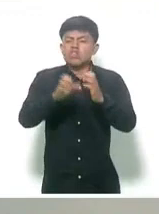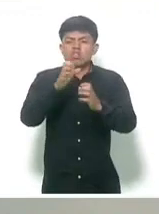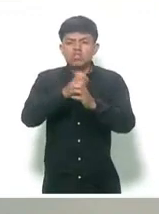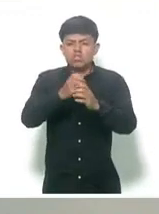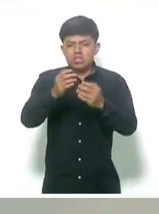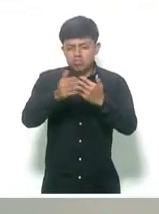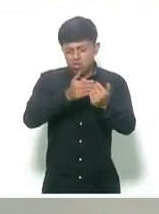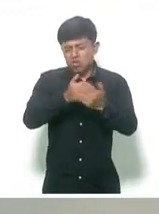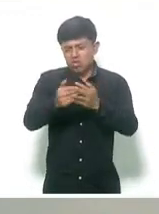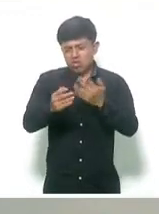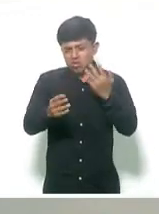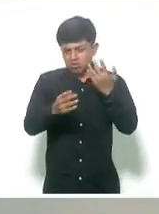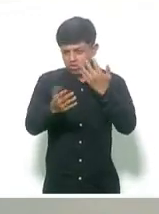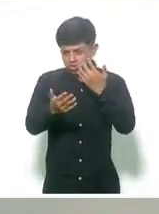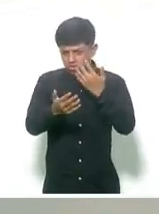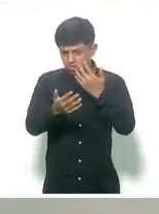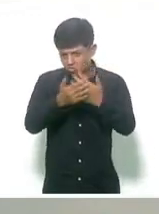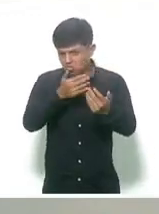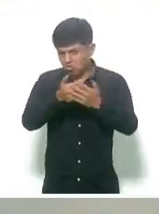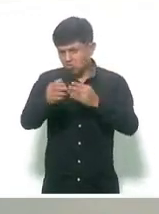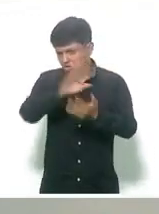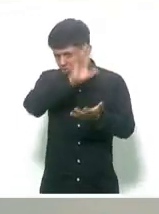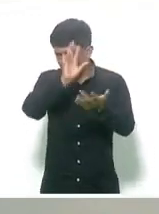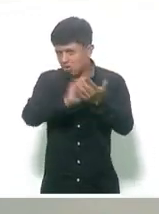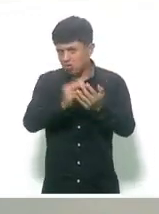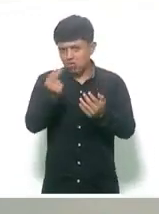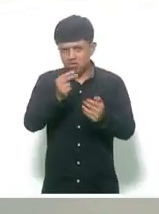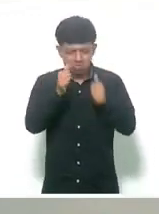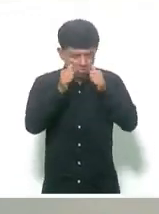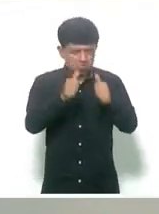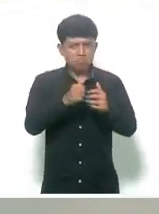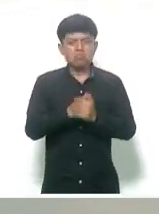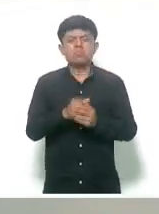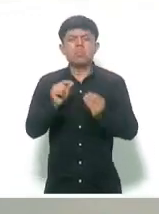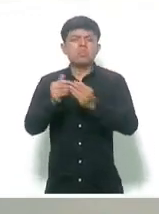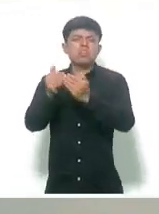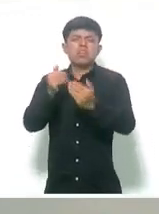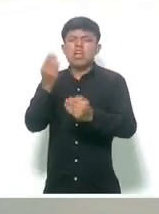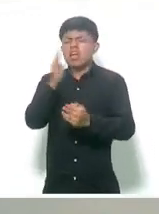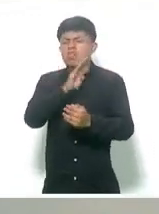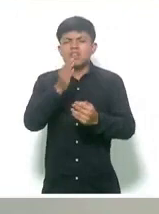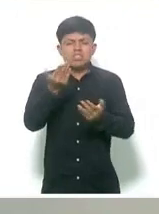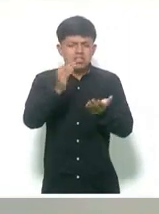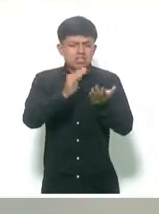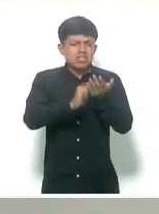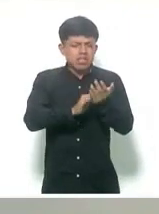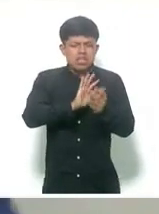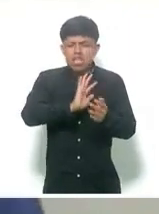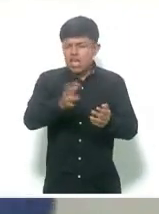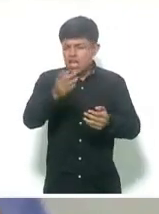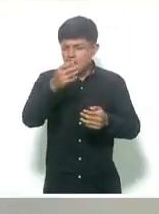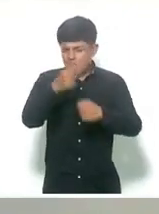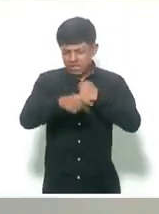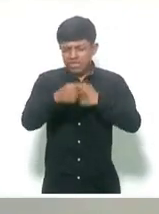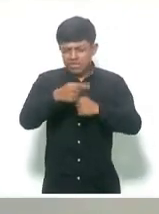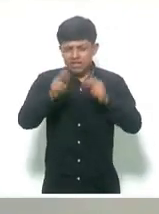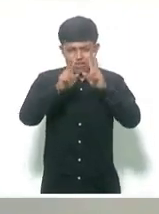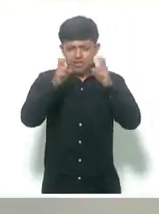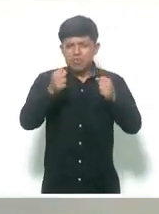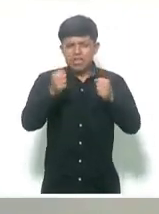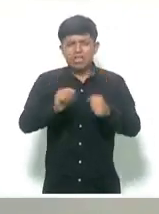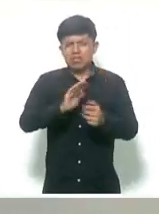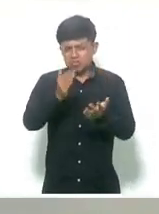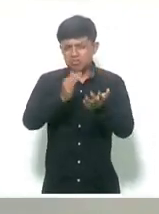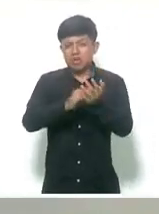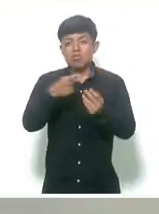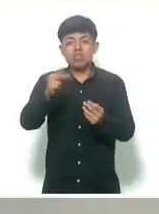modelos lo decía al al al inicio no los lugares donde de manera definitiva se han logrado disminuir esta incidencia directiva es los que han entendido justamente